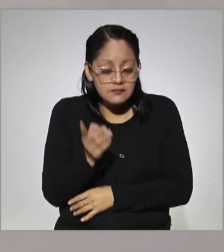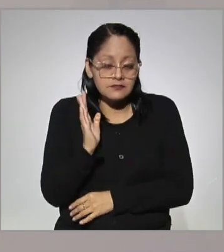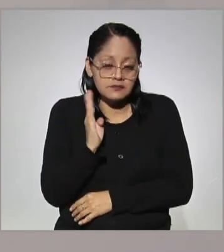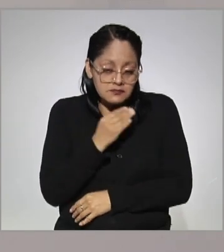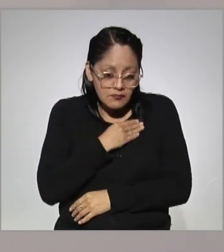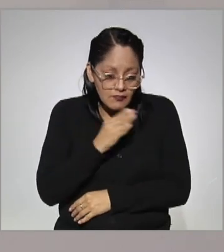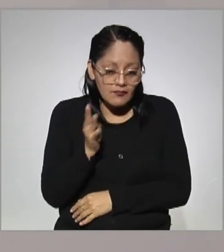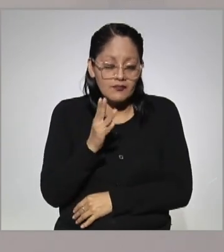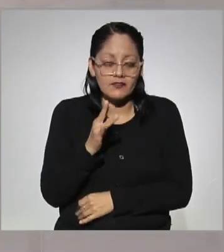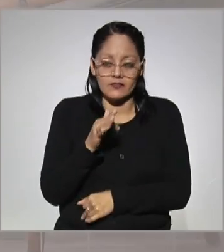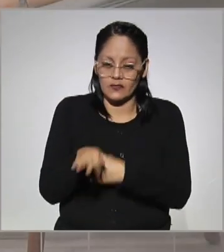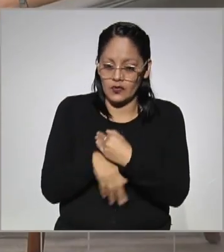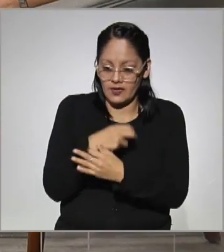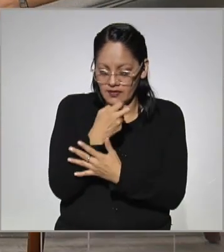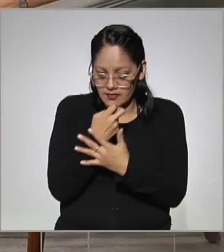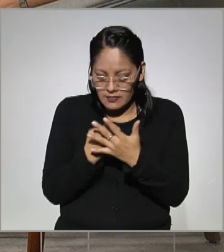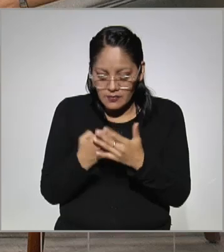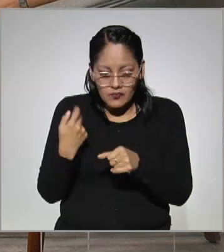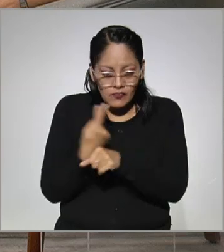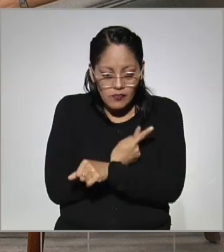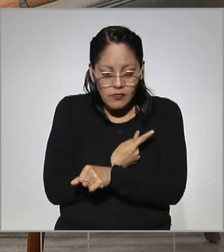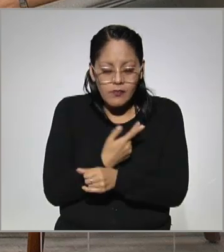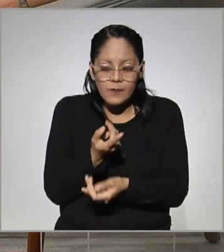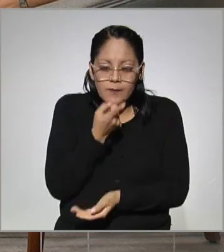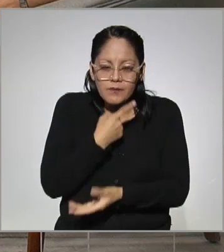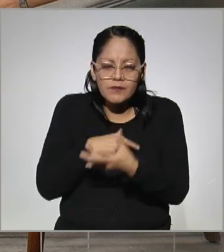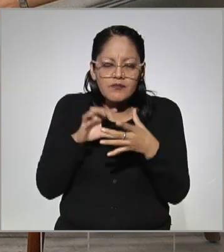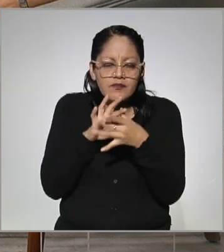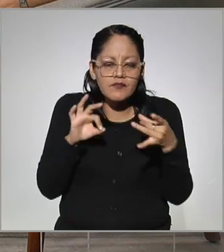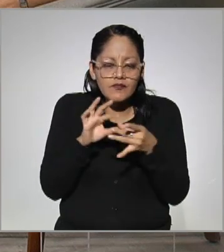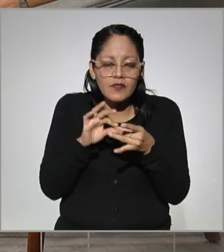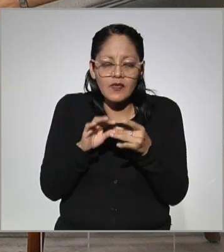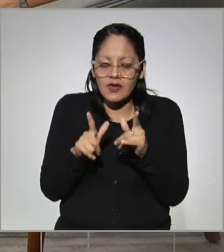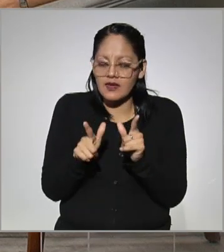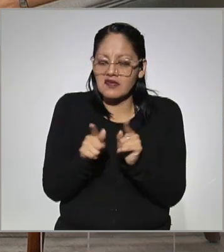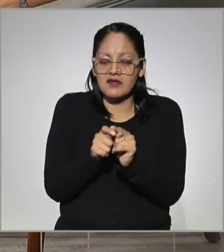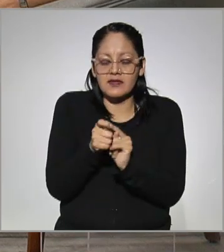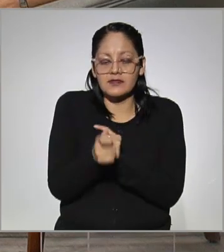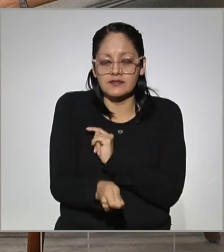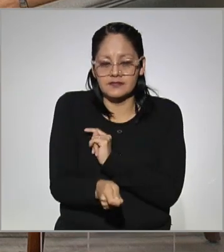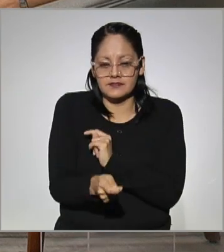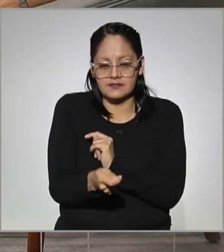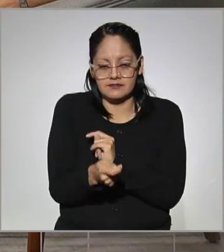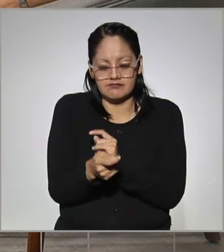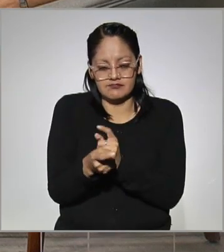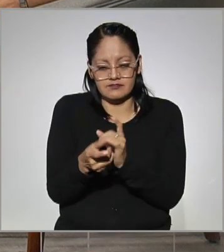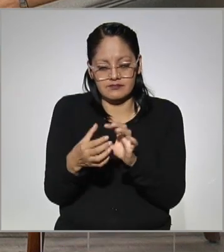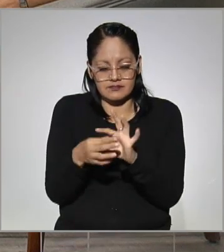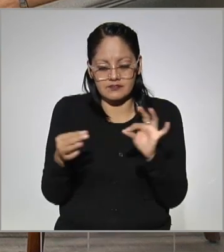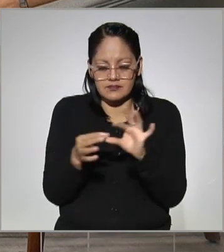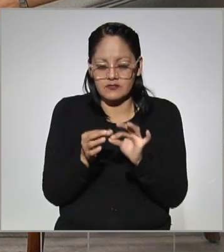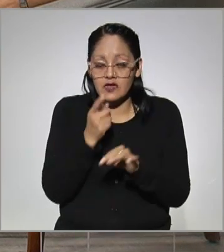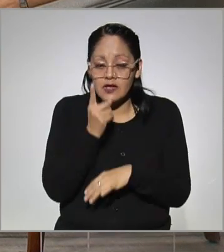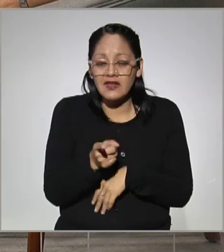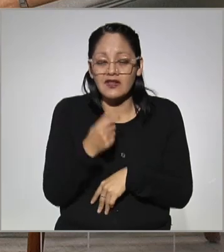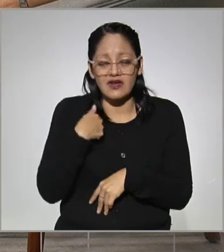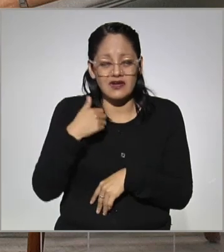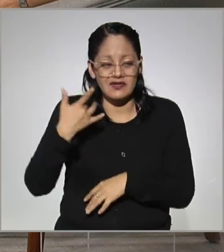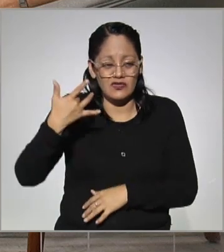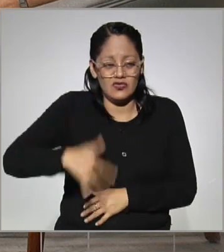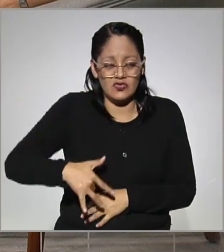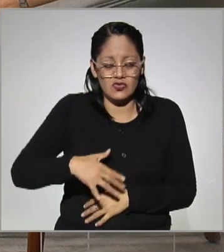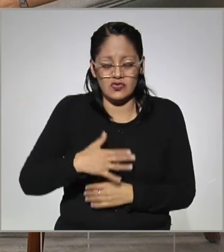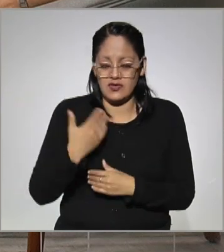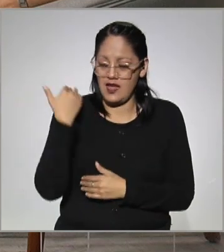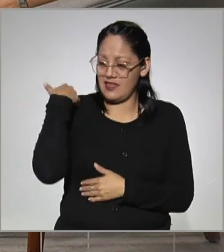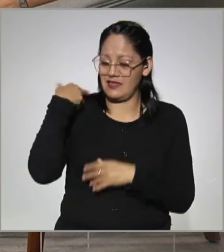todo lo que le sucedió, que nos comparte ampliamente, pues lo resumo en este breve comentario y dice que tiene mucho dolor de